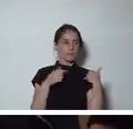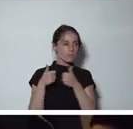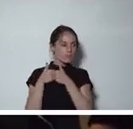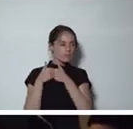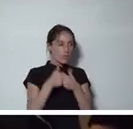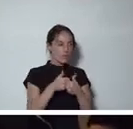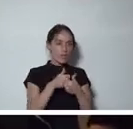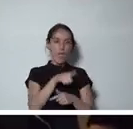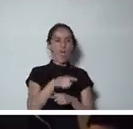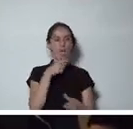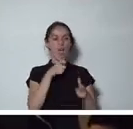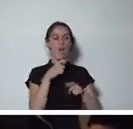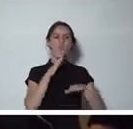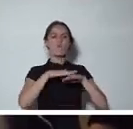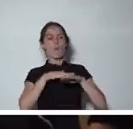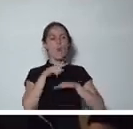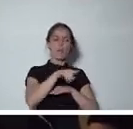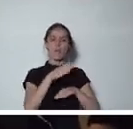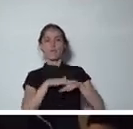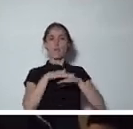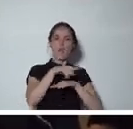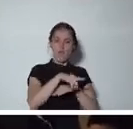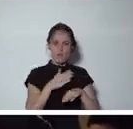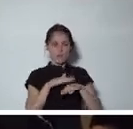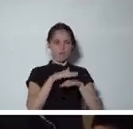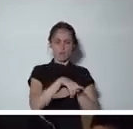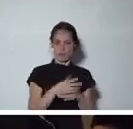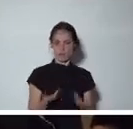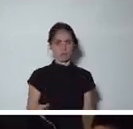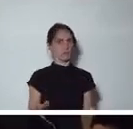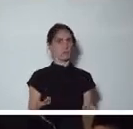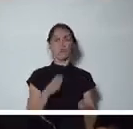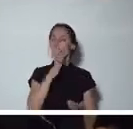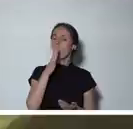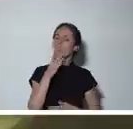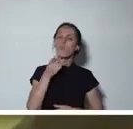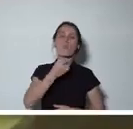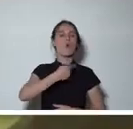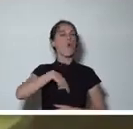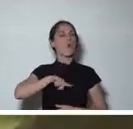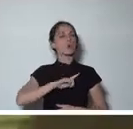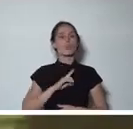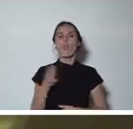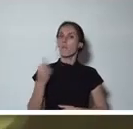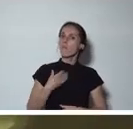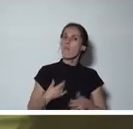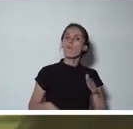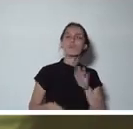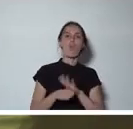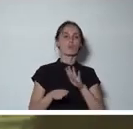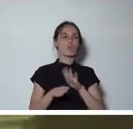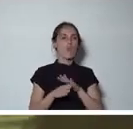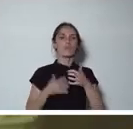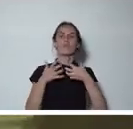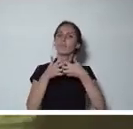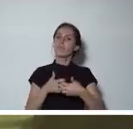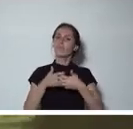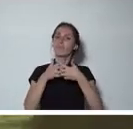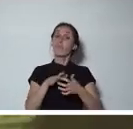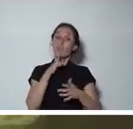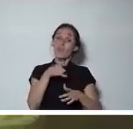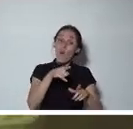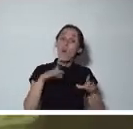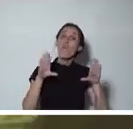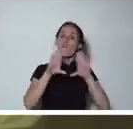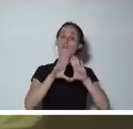país que es democrático pero es imperfectamente democrático Y todavía le queda mucho y en eso el feminismo puede ayudar mucho a nuestras democracias